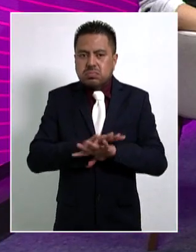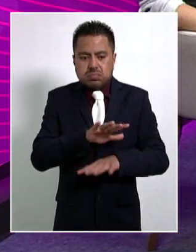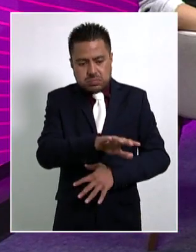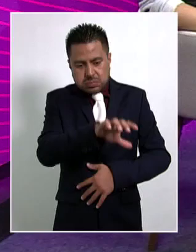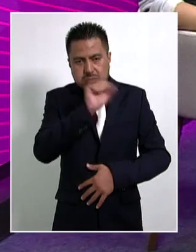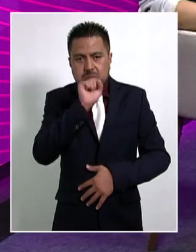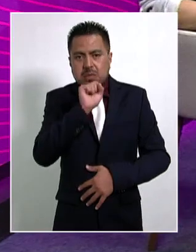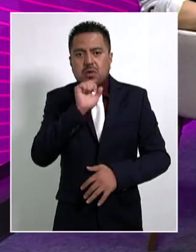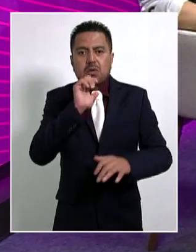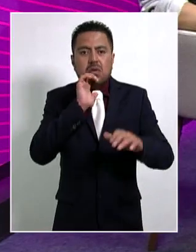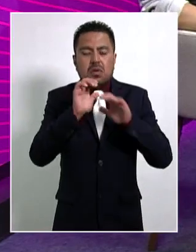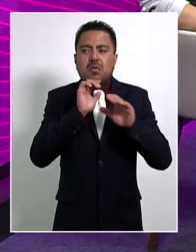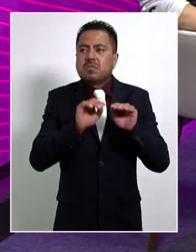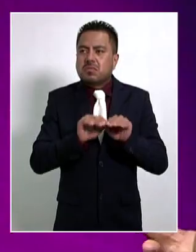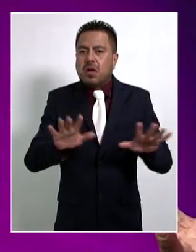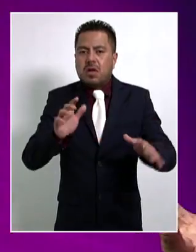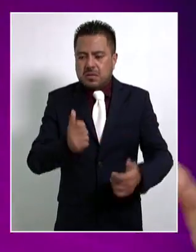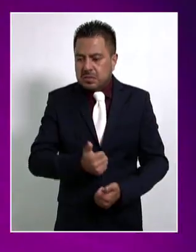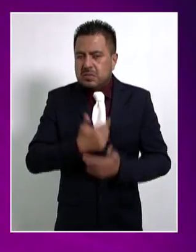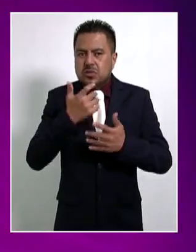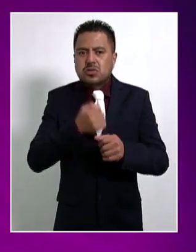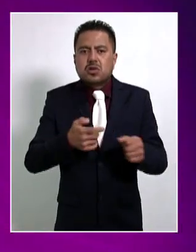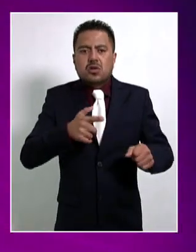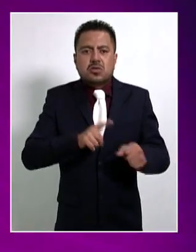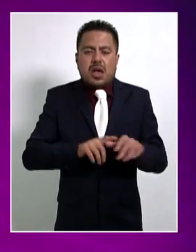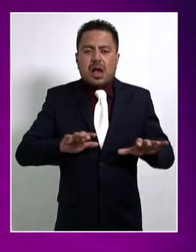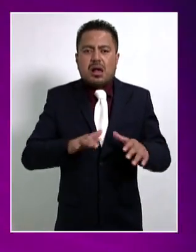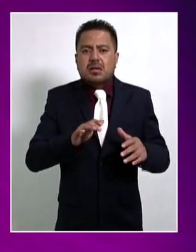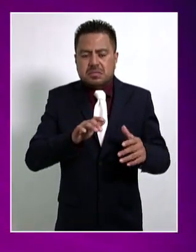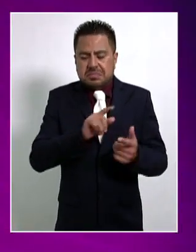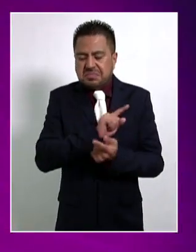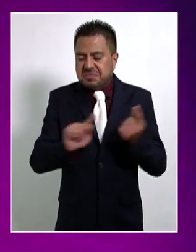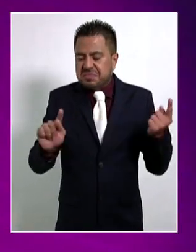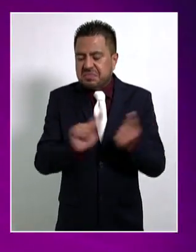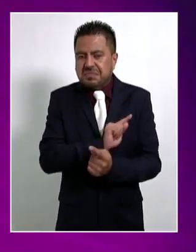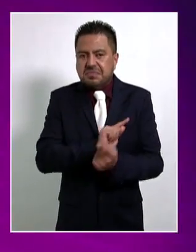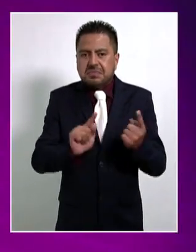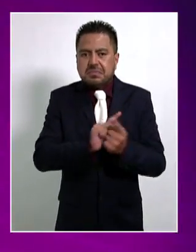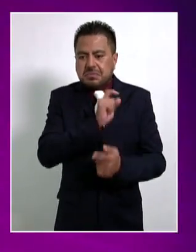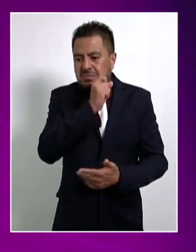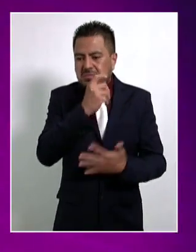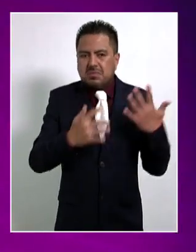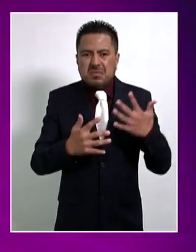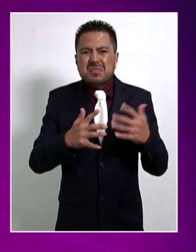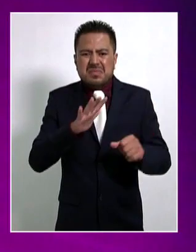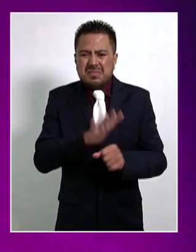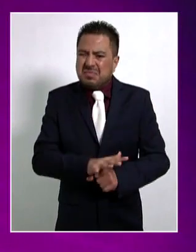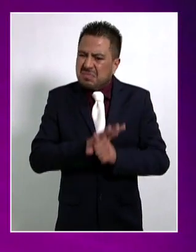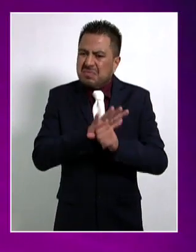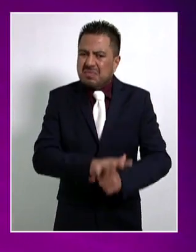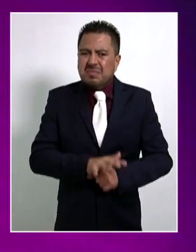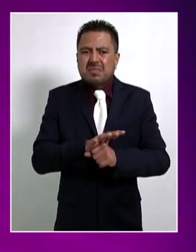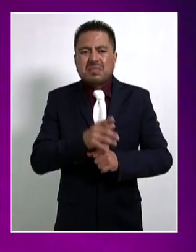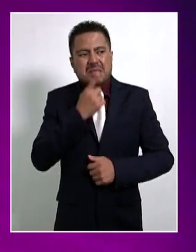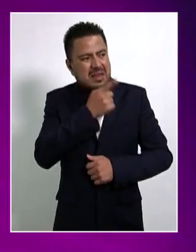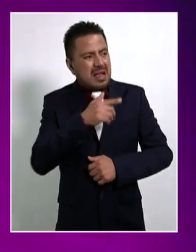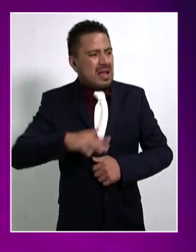asumimos comunicarlo, expresarlo, socializarlo, nos enfrentamos a una serie de también obstáculos, como bien lo